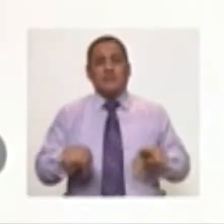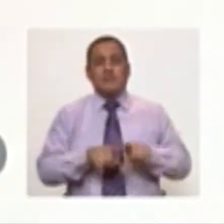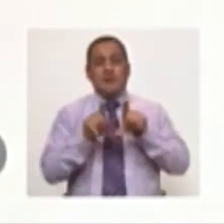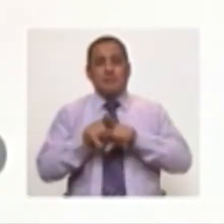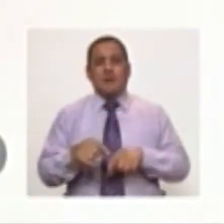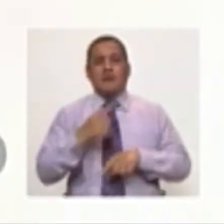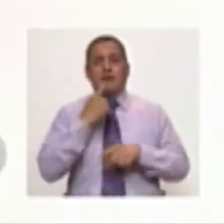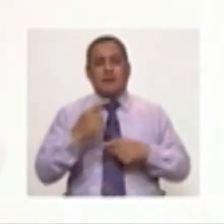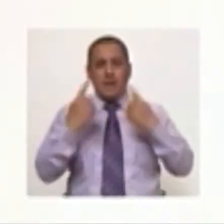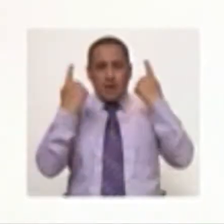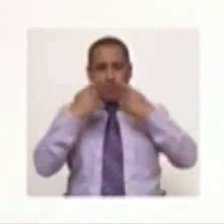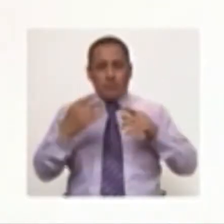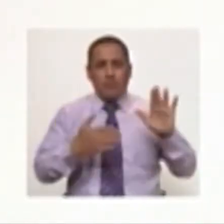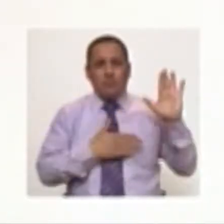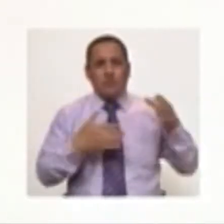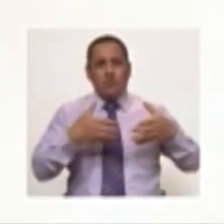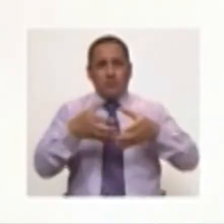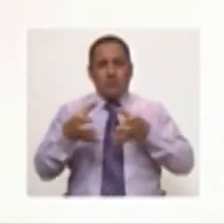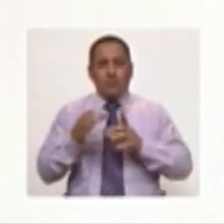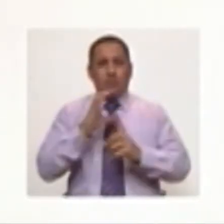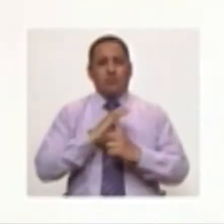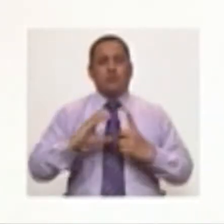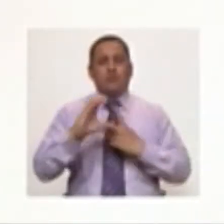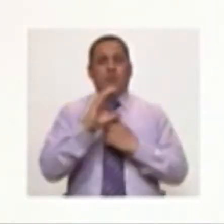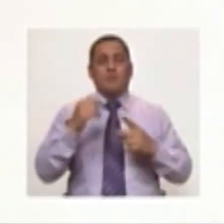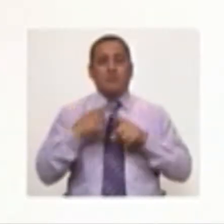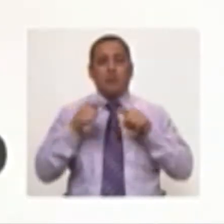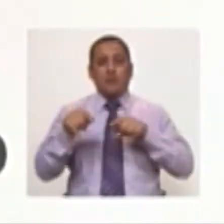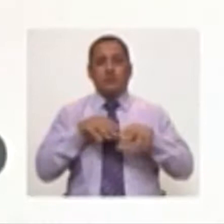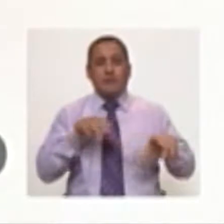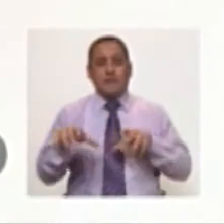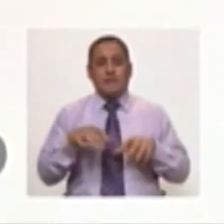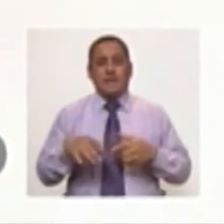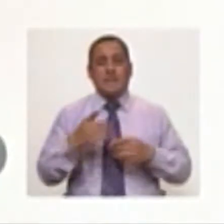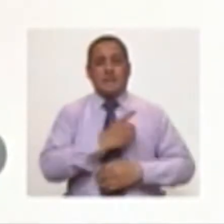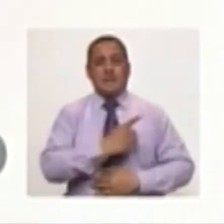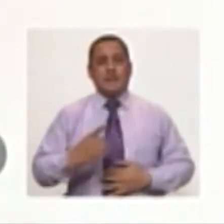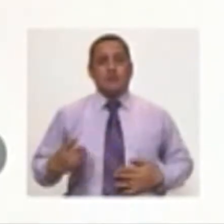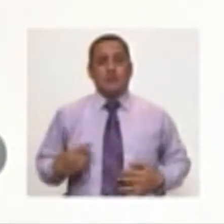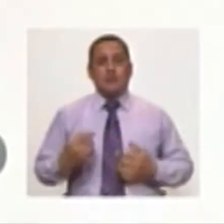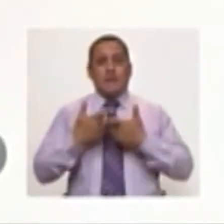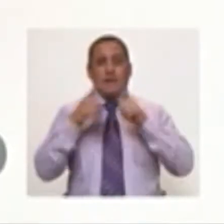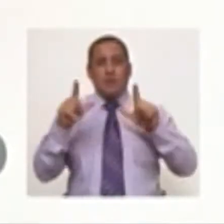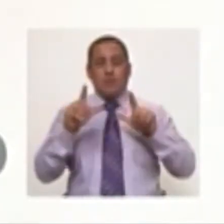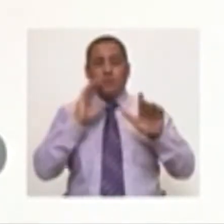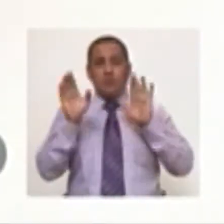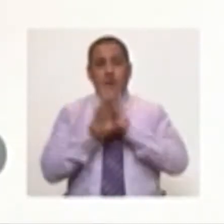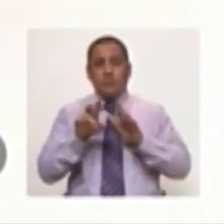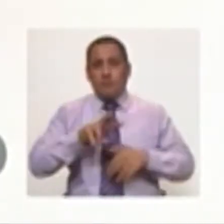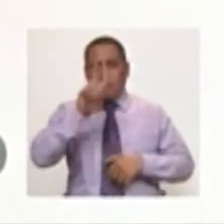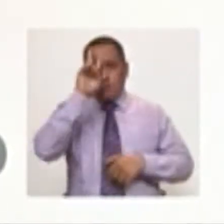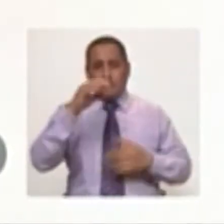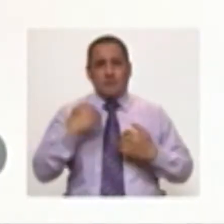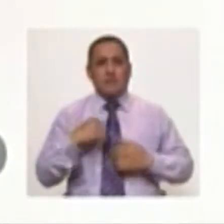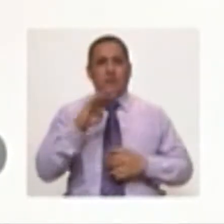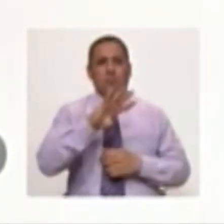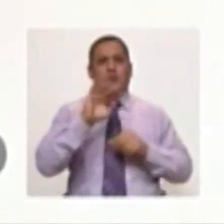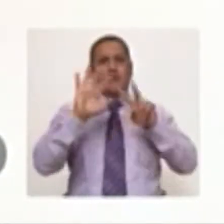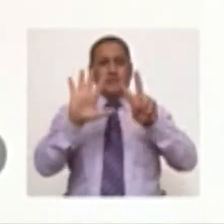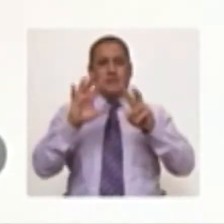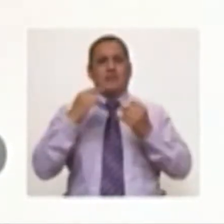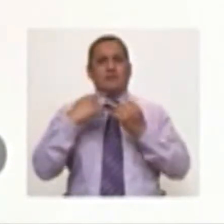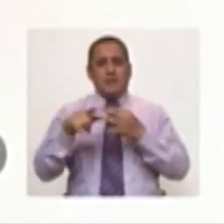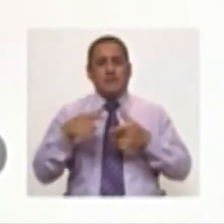Y también hay compromisos del sector cultura, por eso que se crea la Dirección de Lenguas. En un país como el nuestro, que tiene 47 lenguas,